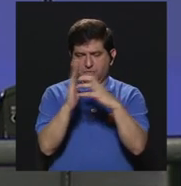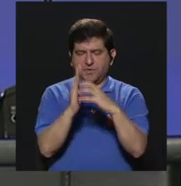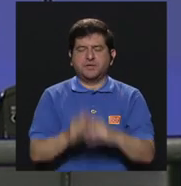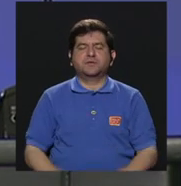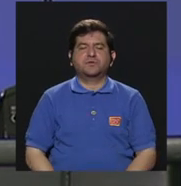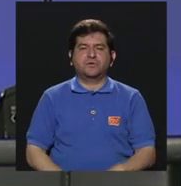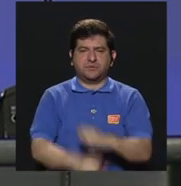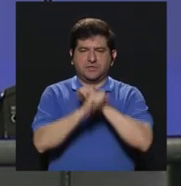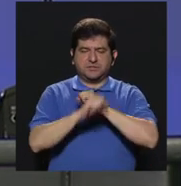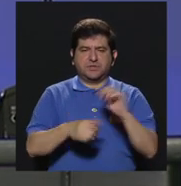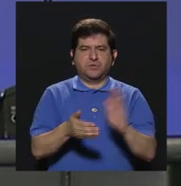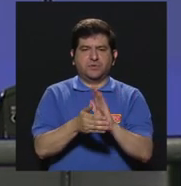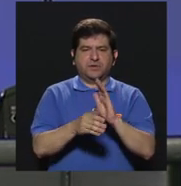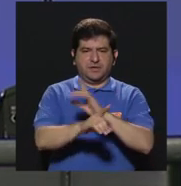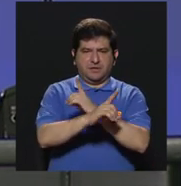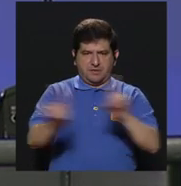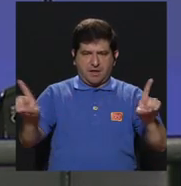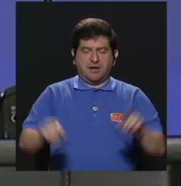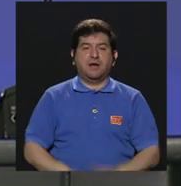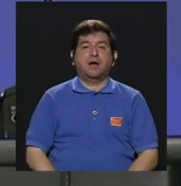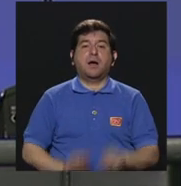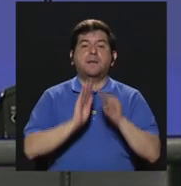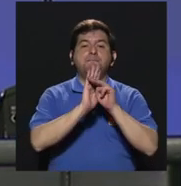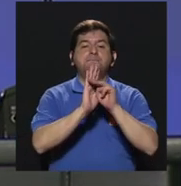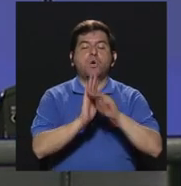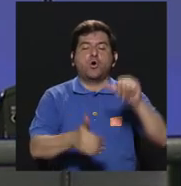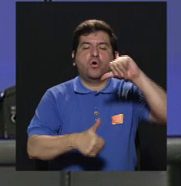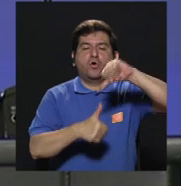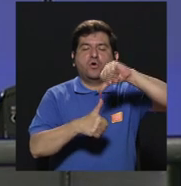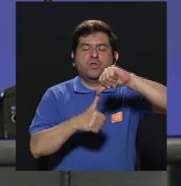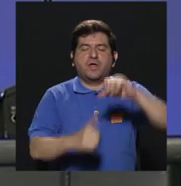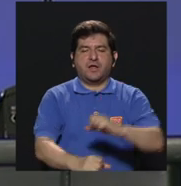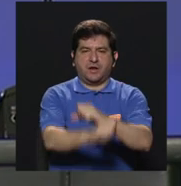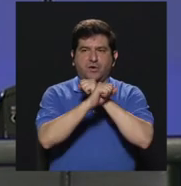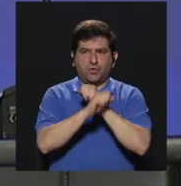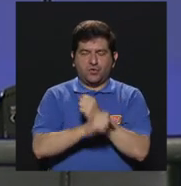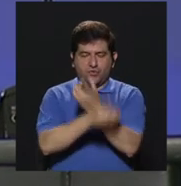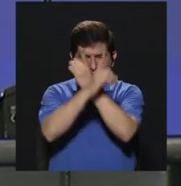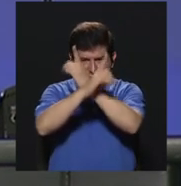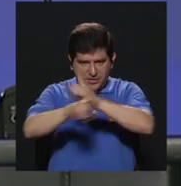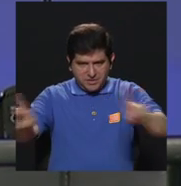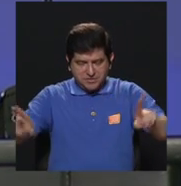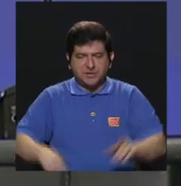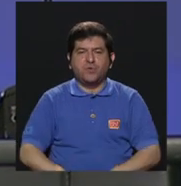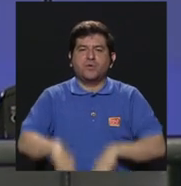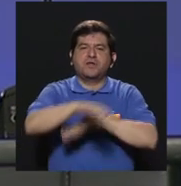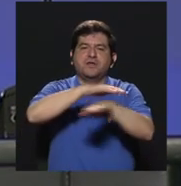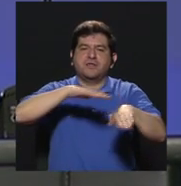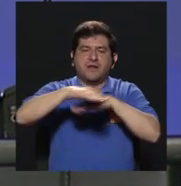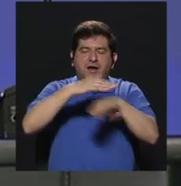Democrática, el modelo centroamericano de seguridad democrática se sustenta en la supremacía y